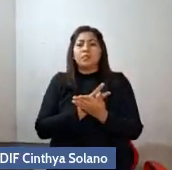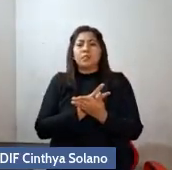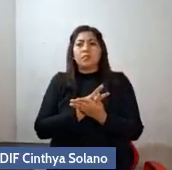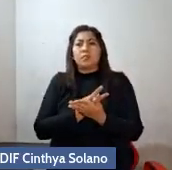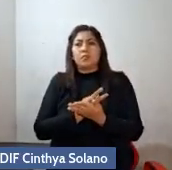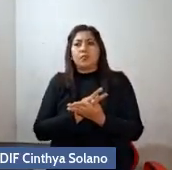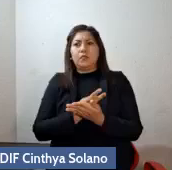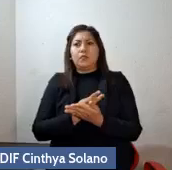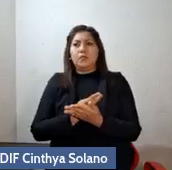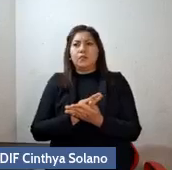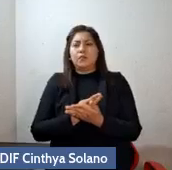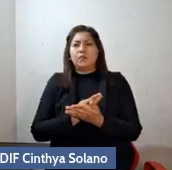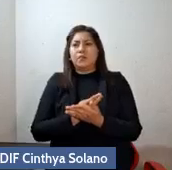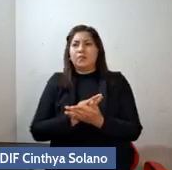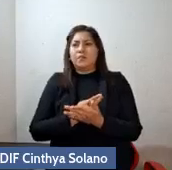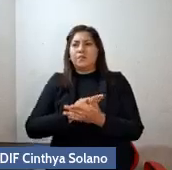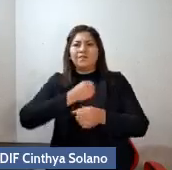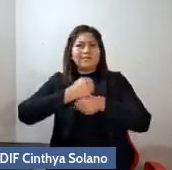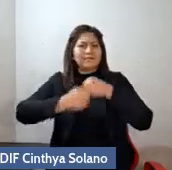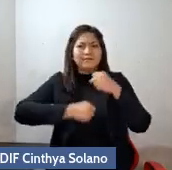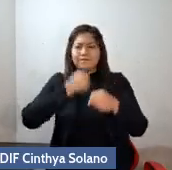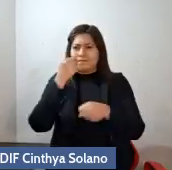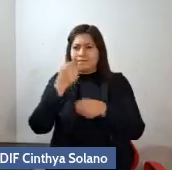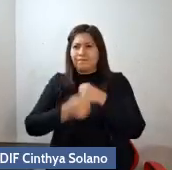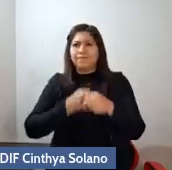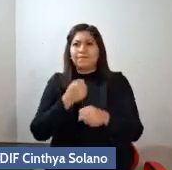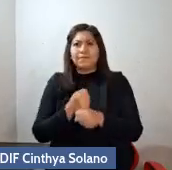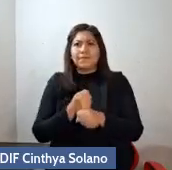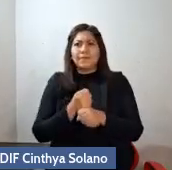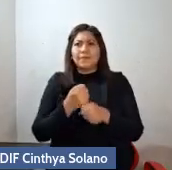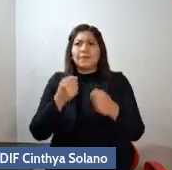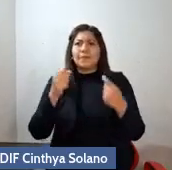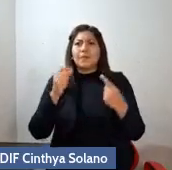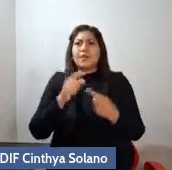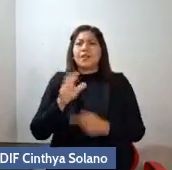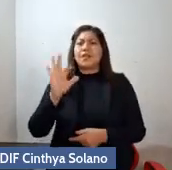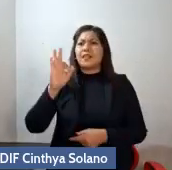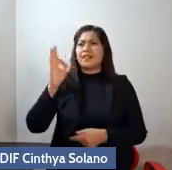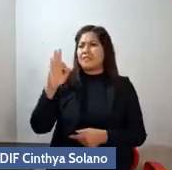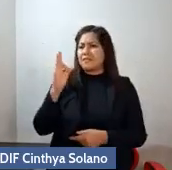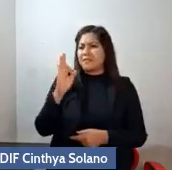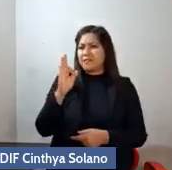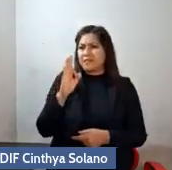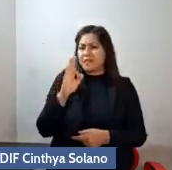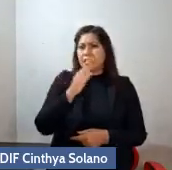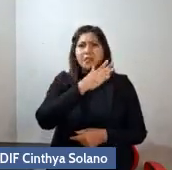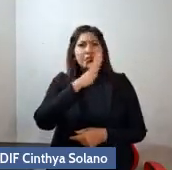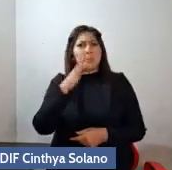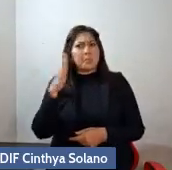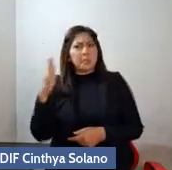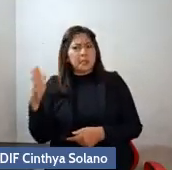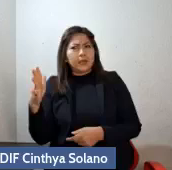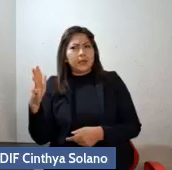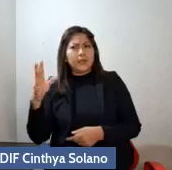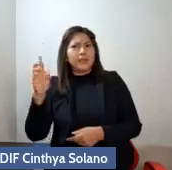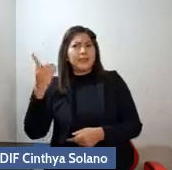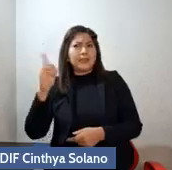desde a principios del mes de febrero hasta a mediados del mes de diciembre.